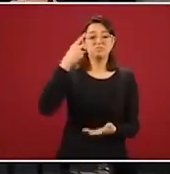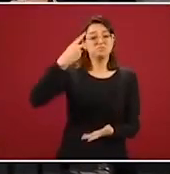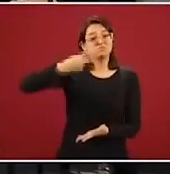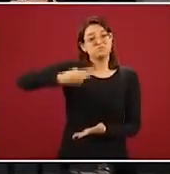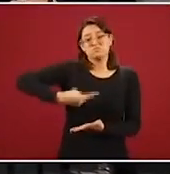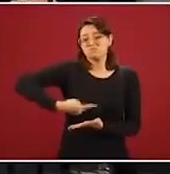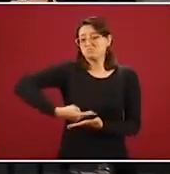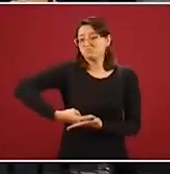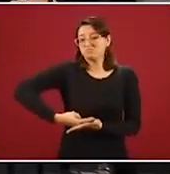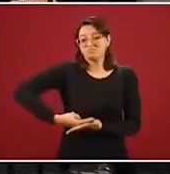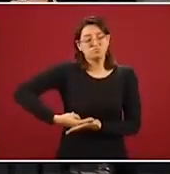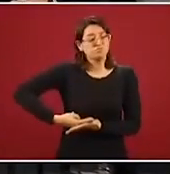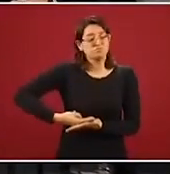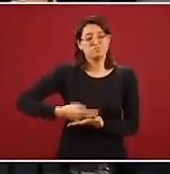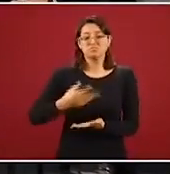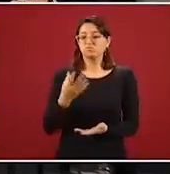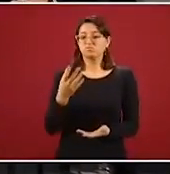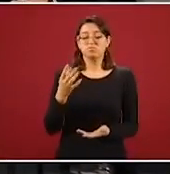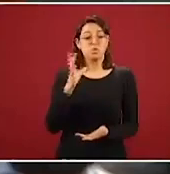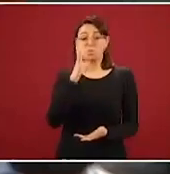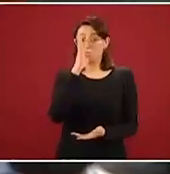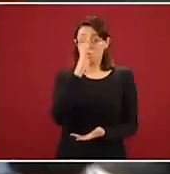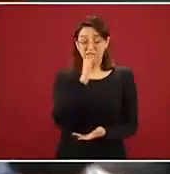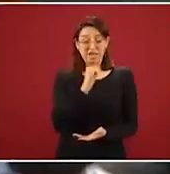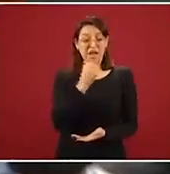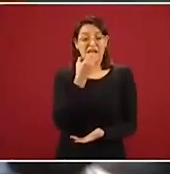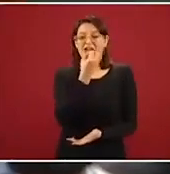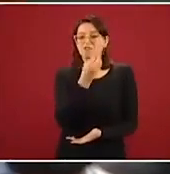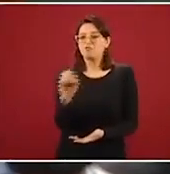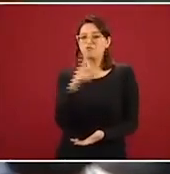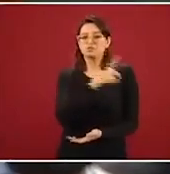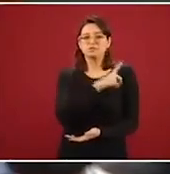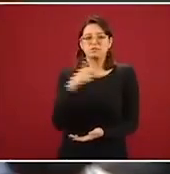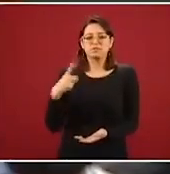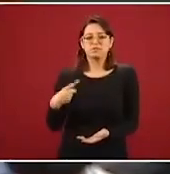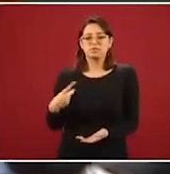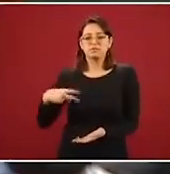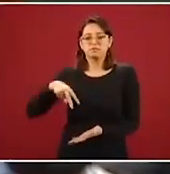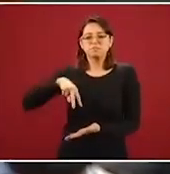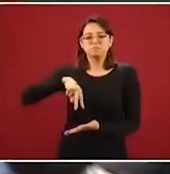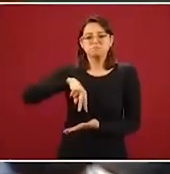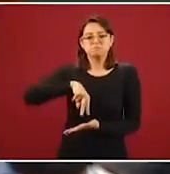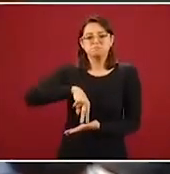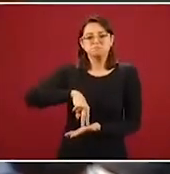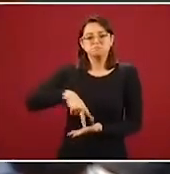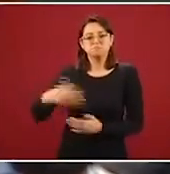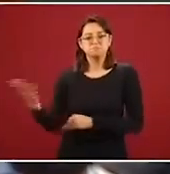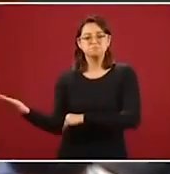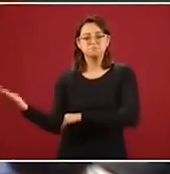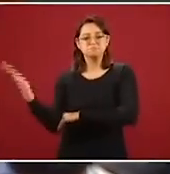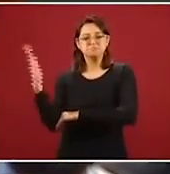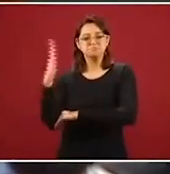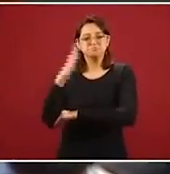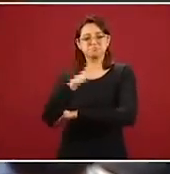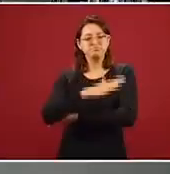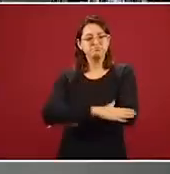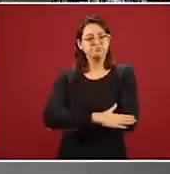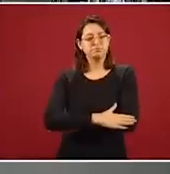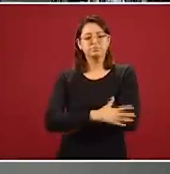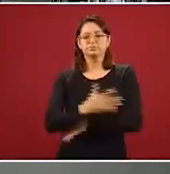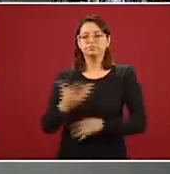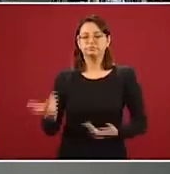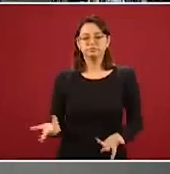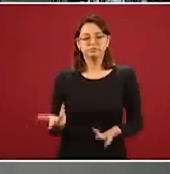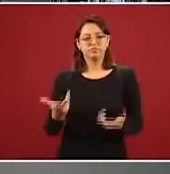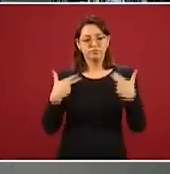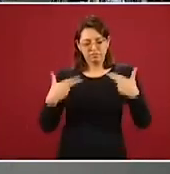viven torturados, parados. Y esto fue una situación desastrosa, casi genocida, por llamarlo de esa manera, crimen de